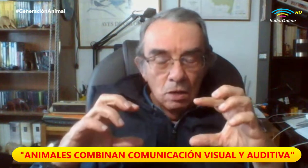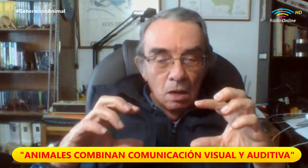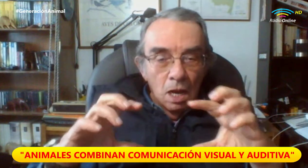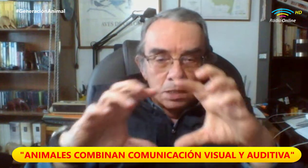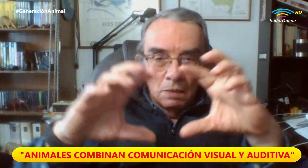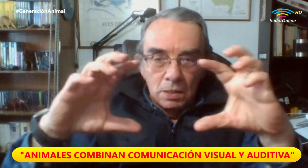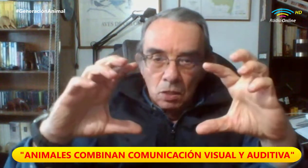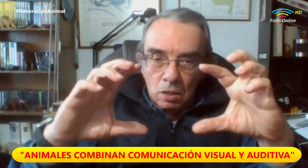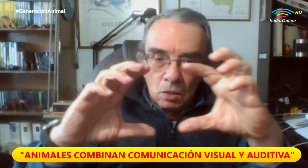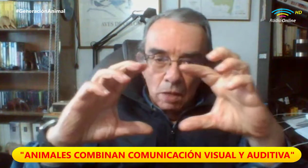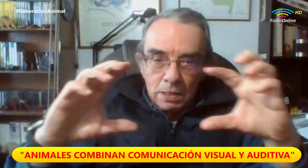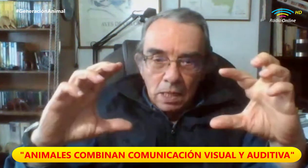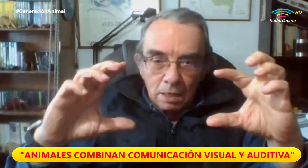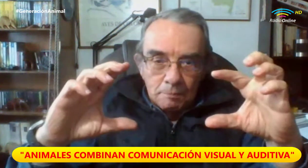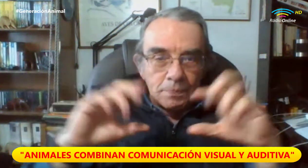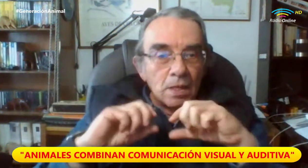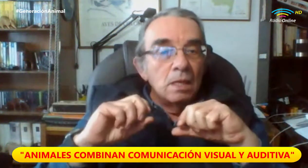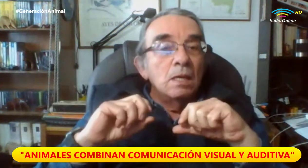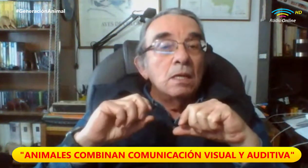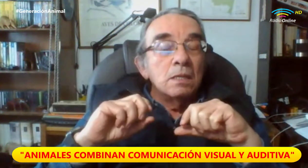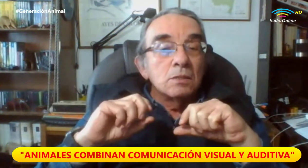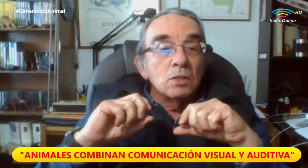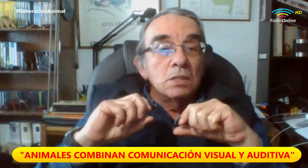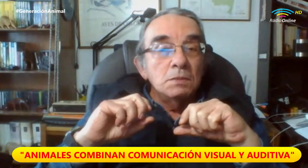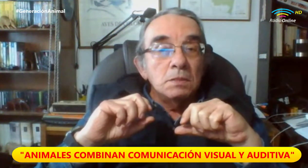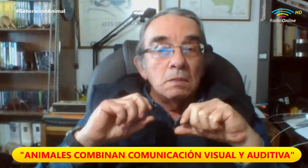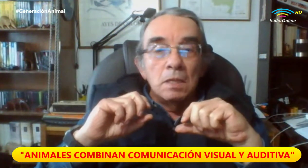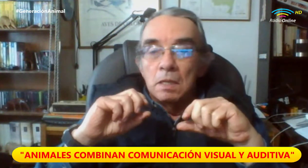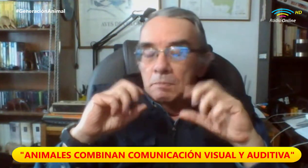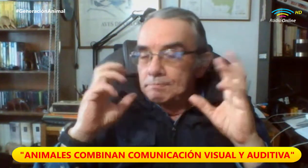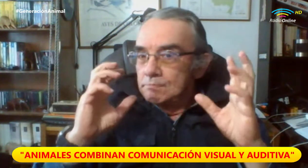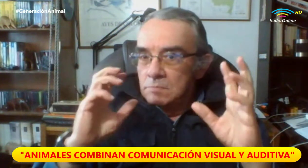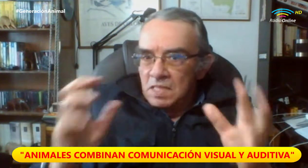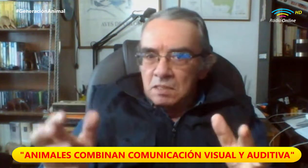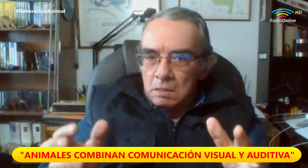el exterior a través de una ventana. Entonces,